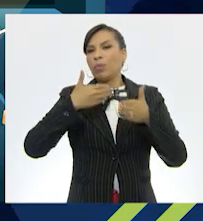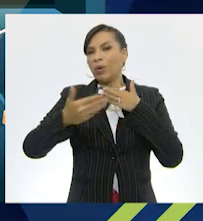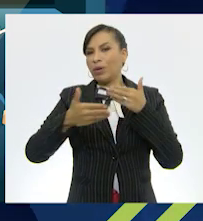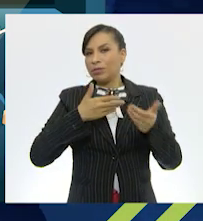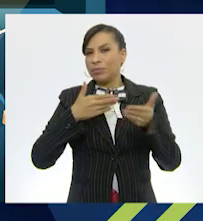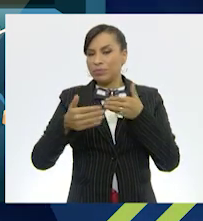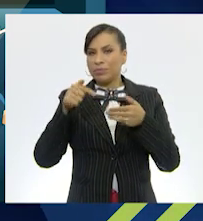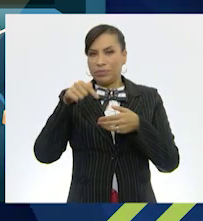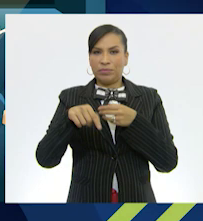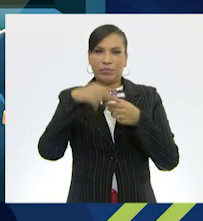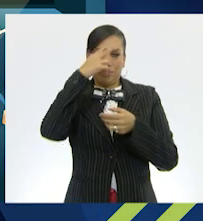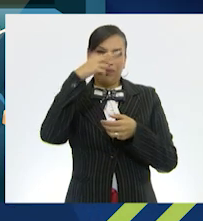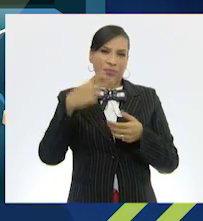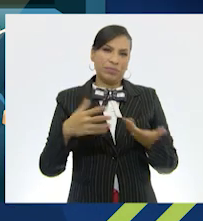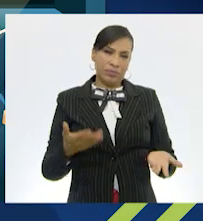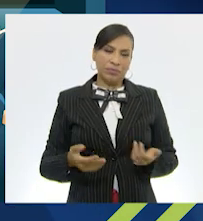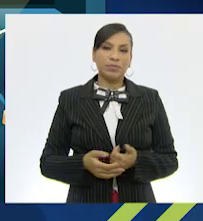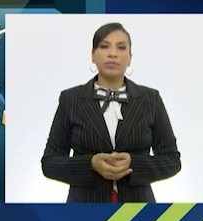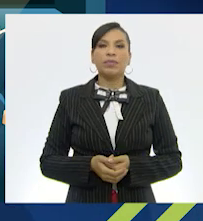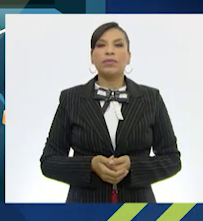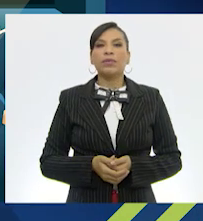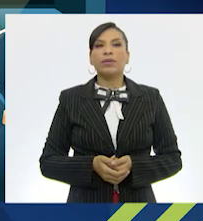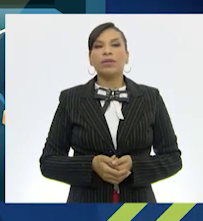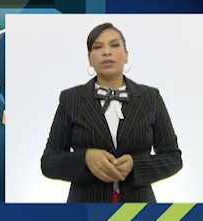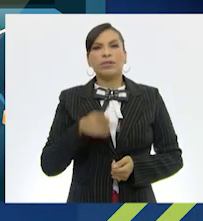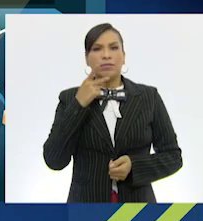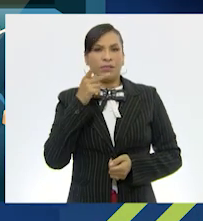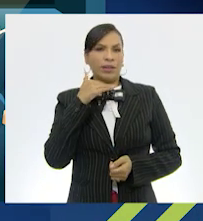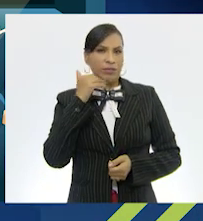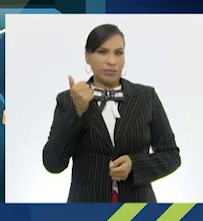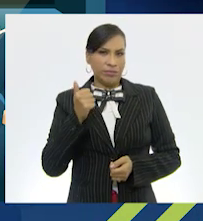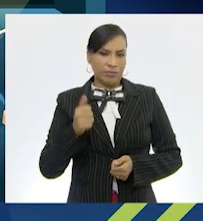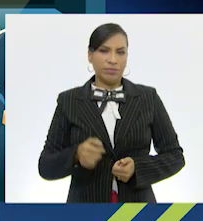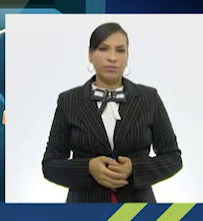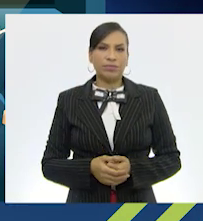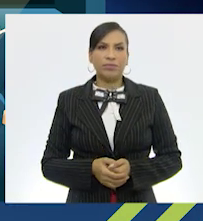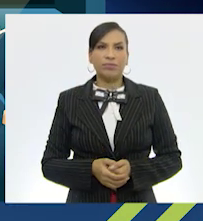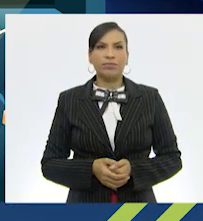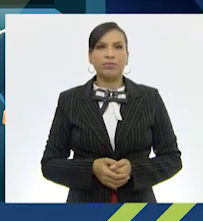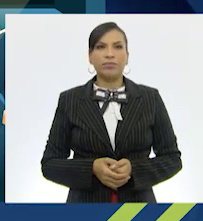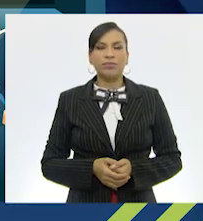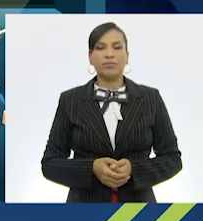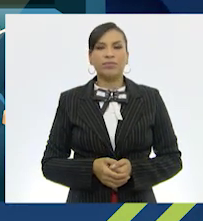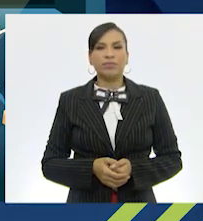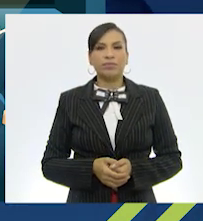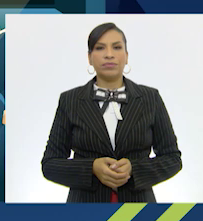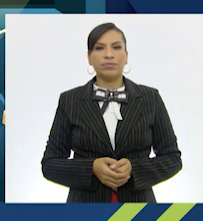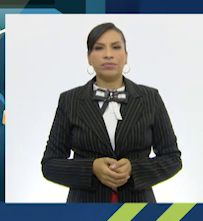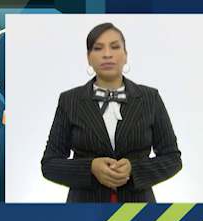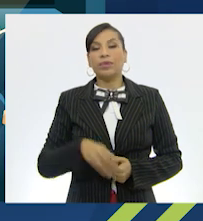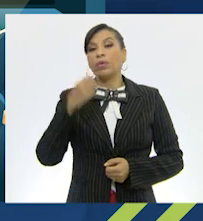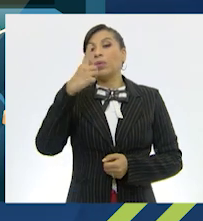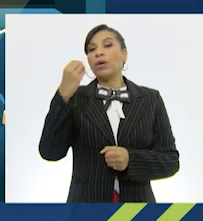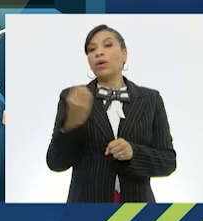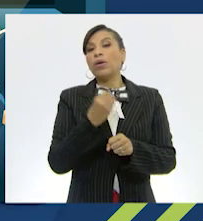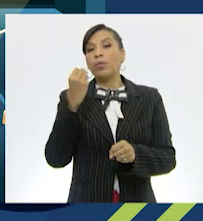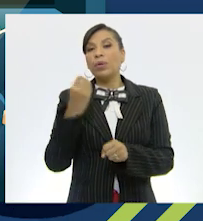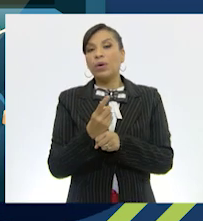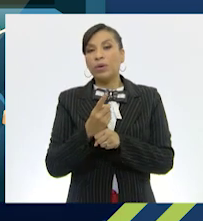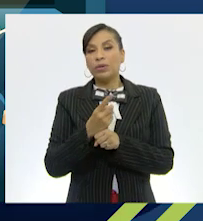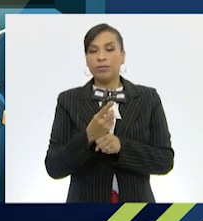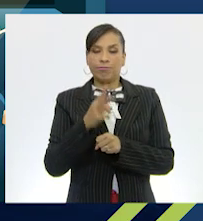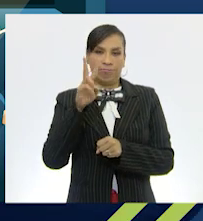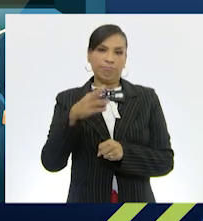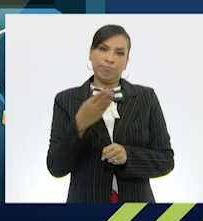modernidad a México. Ja, und bei euch? Yo te Besuch. Hubo una oportunidad